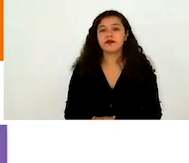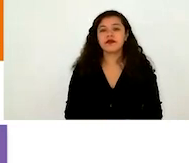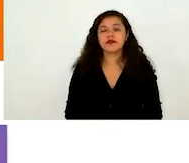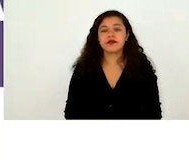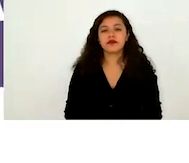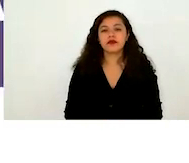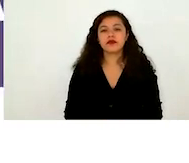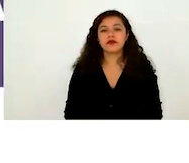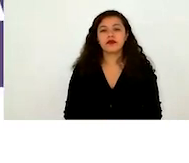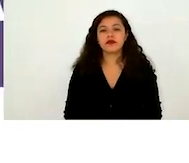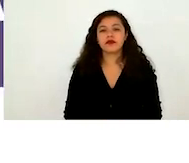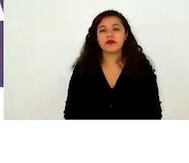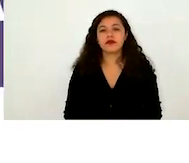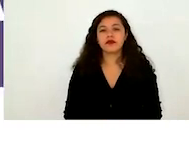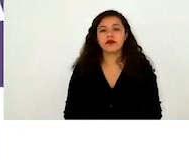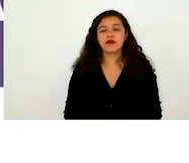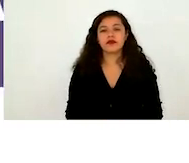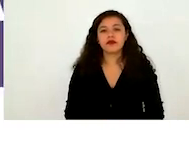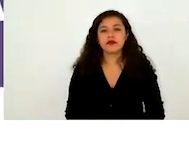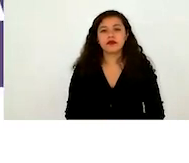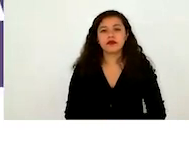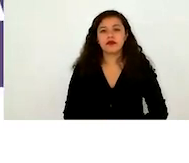muy bien elementos